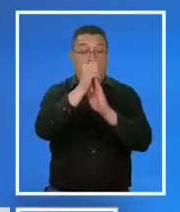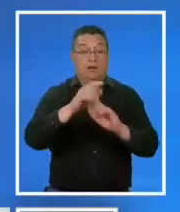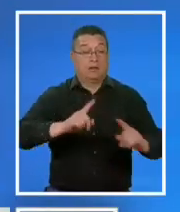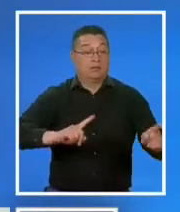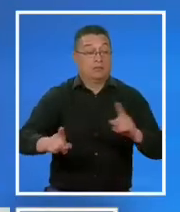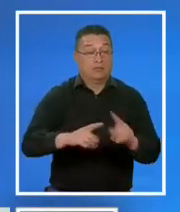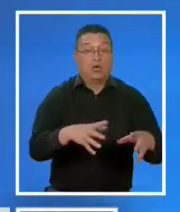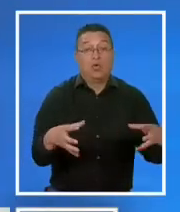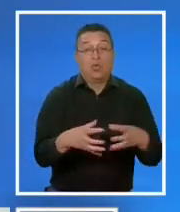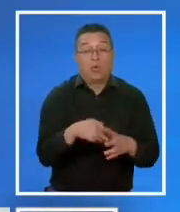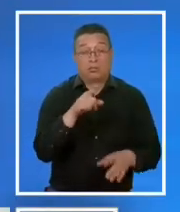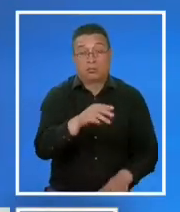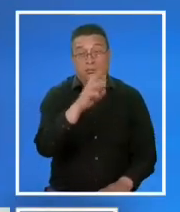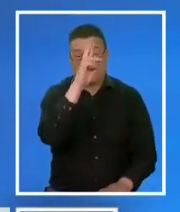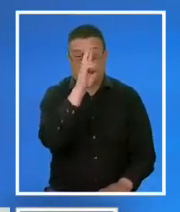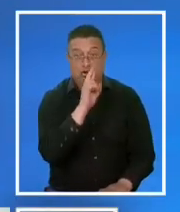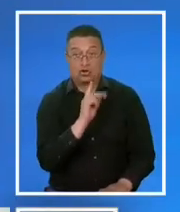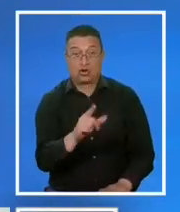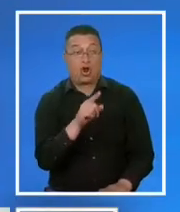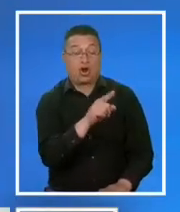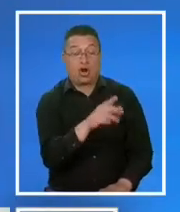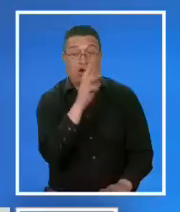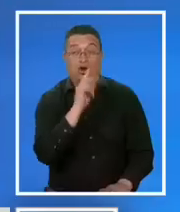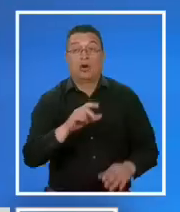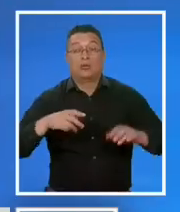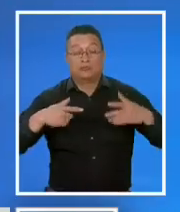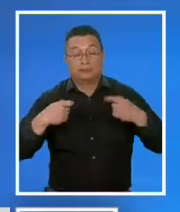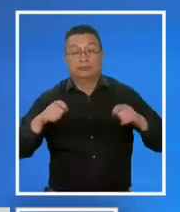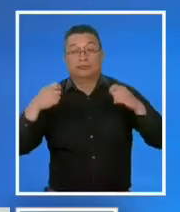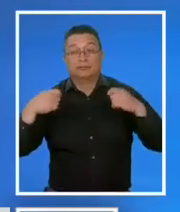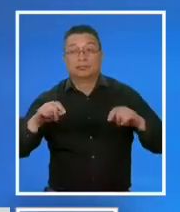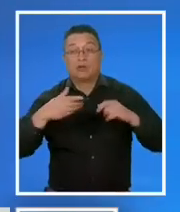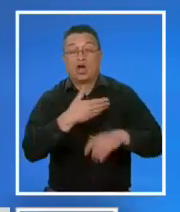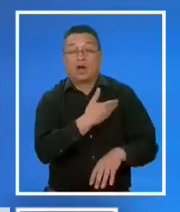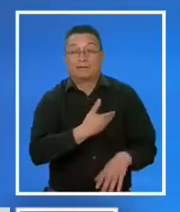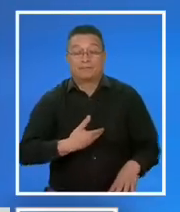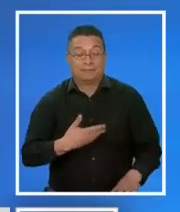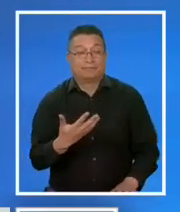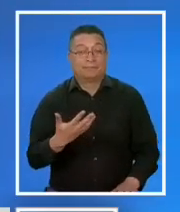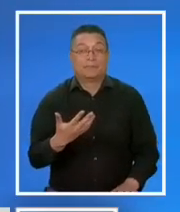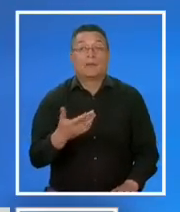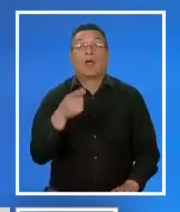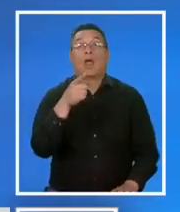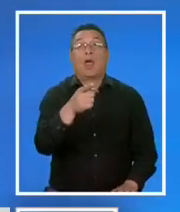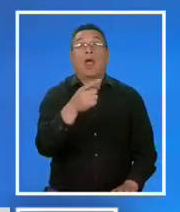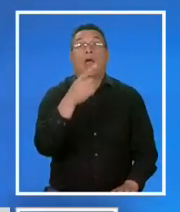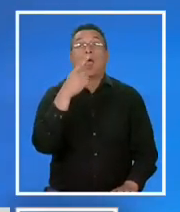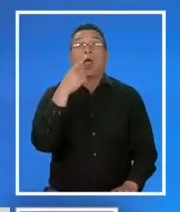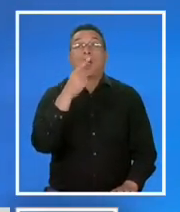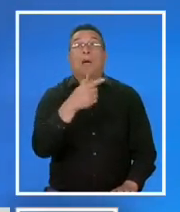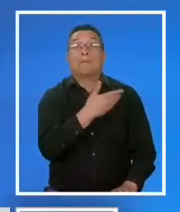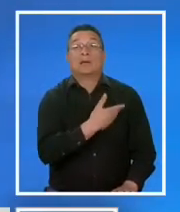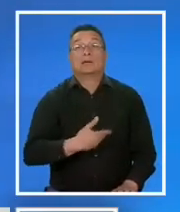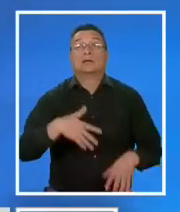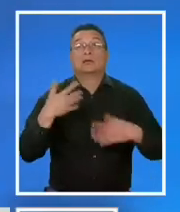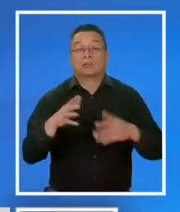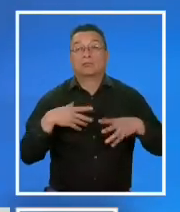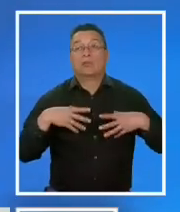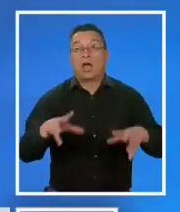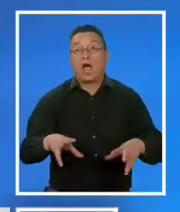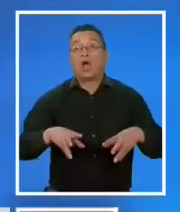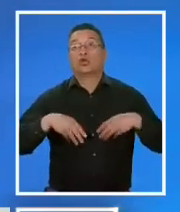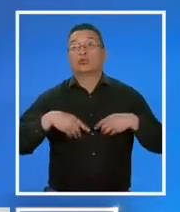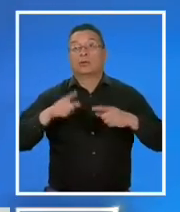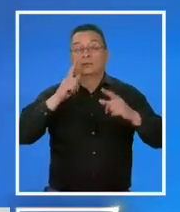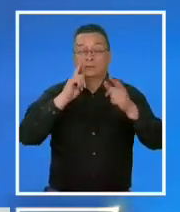coaliciones y en ese rol que no solo si el que el presidente ha dado muestra de que ASUME los riesgos